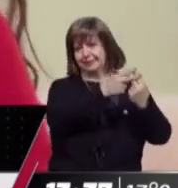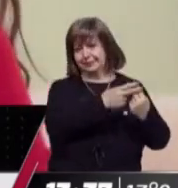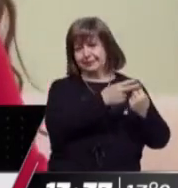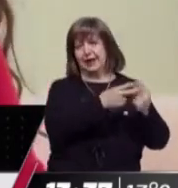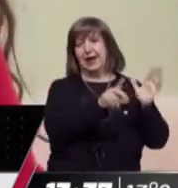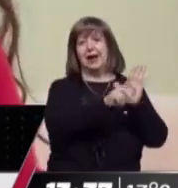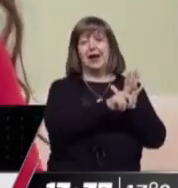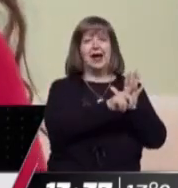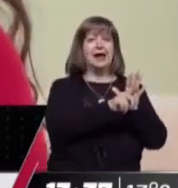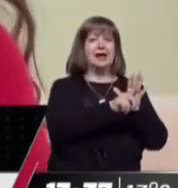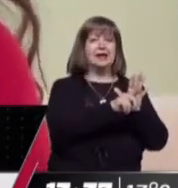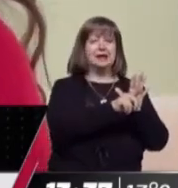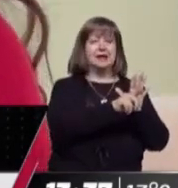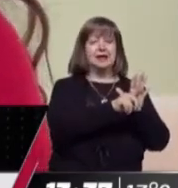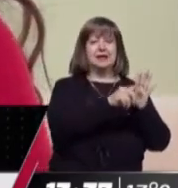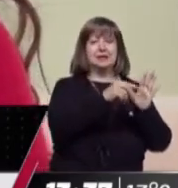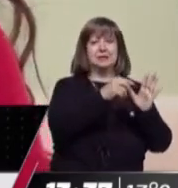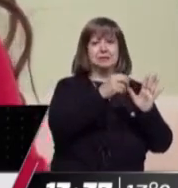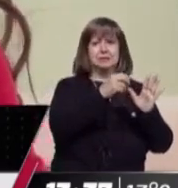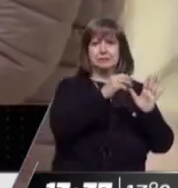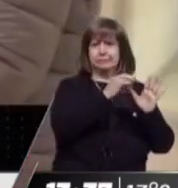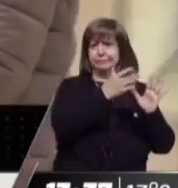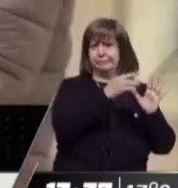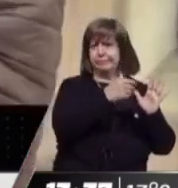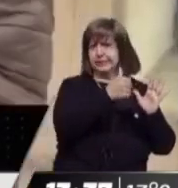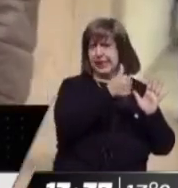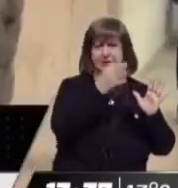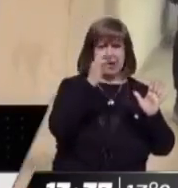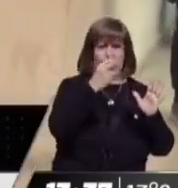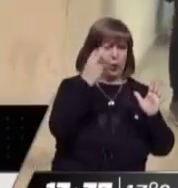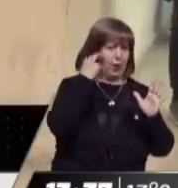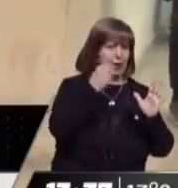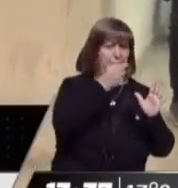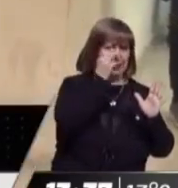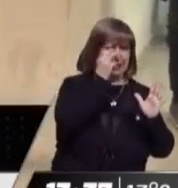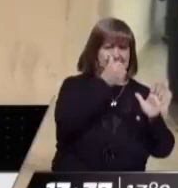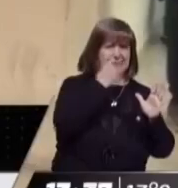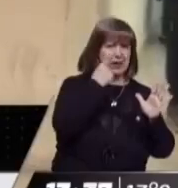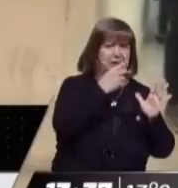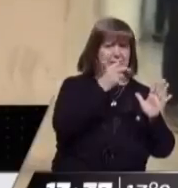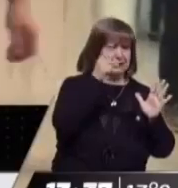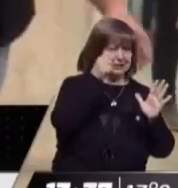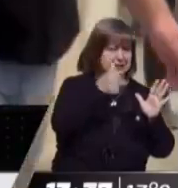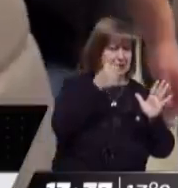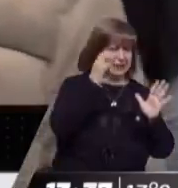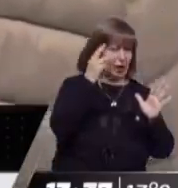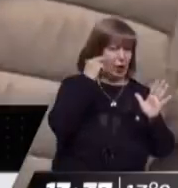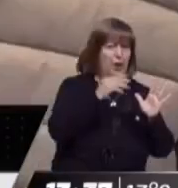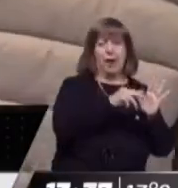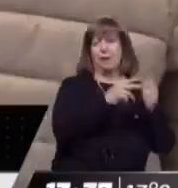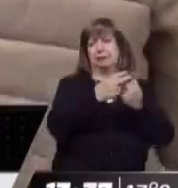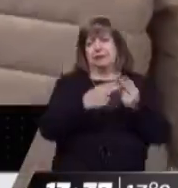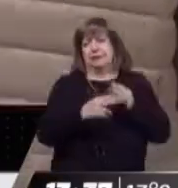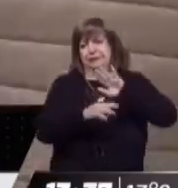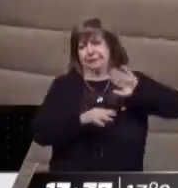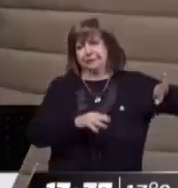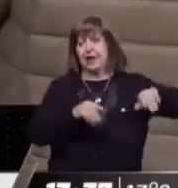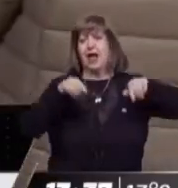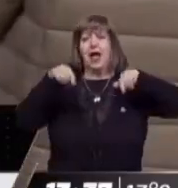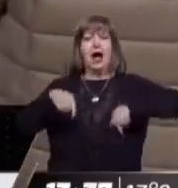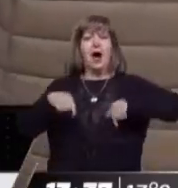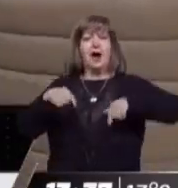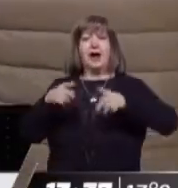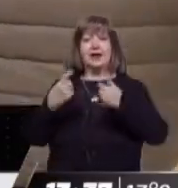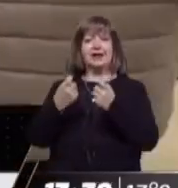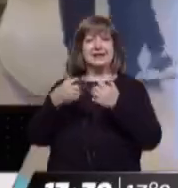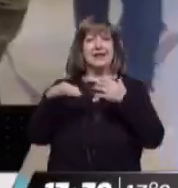ley 27.609. Esta ley de esta movilidad por ley se modifica con este decreto de necesidad y urgencia y ya no